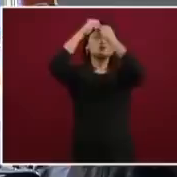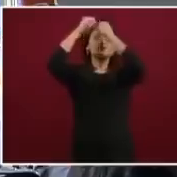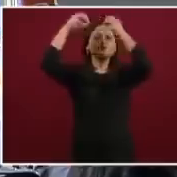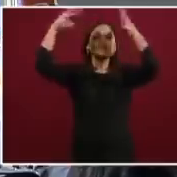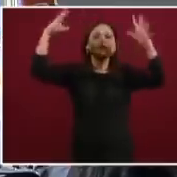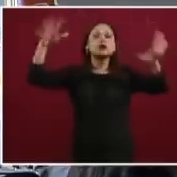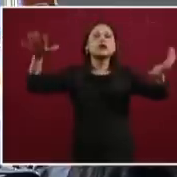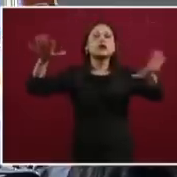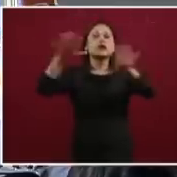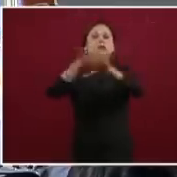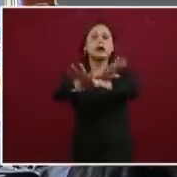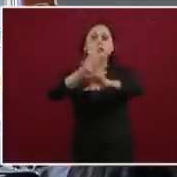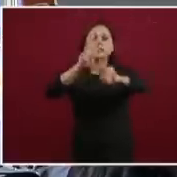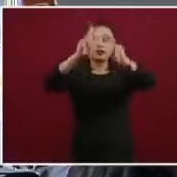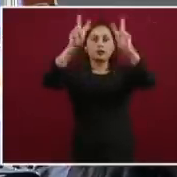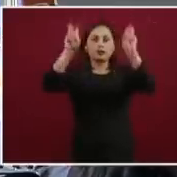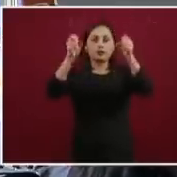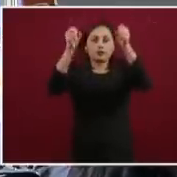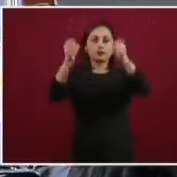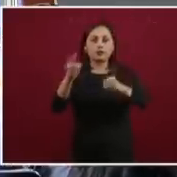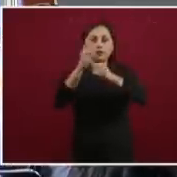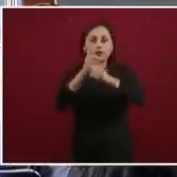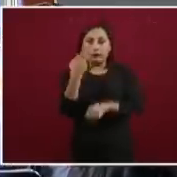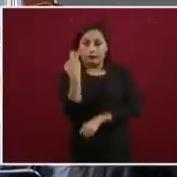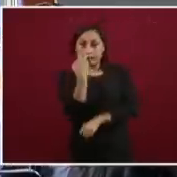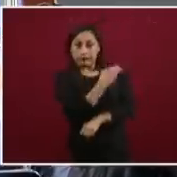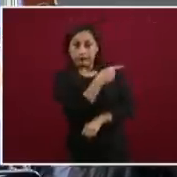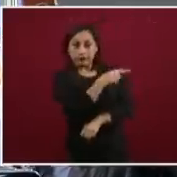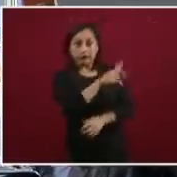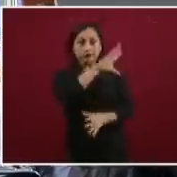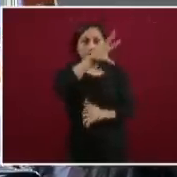seguridad esto está en el plan de desarrollo